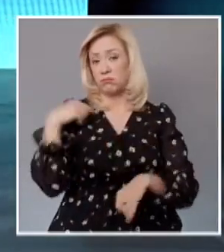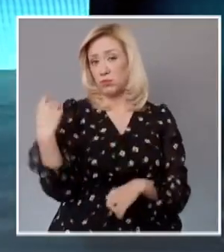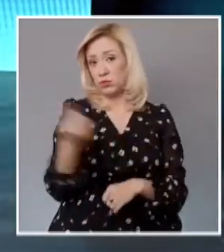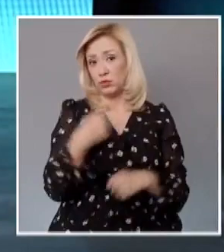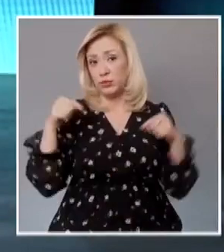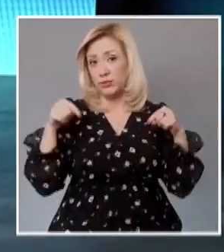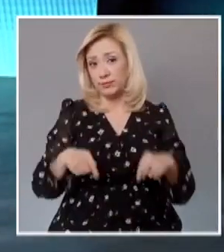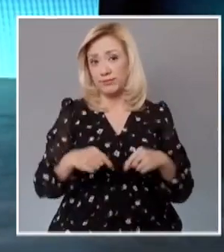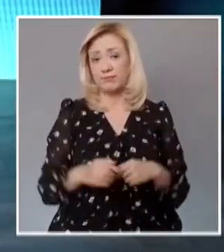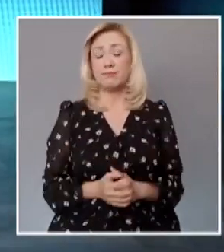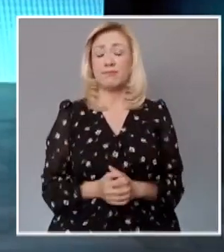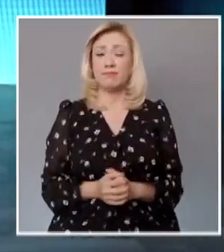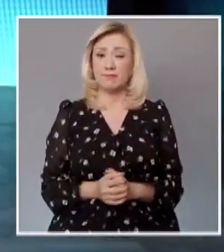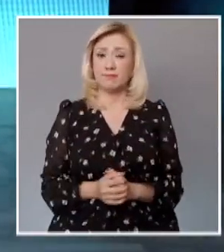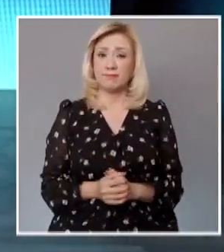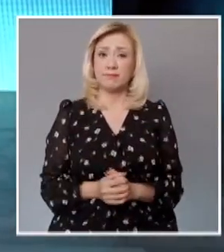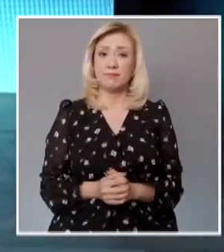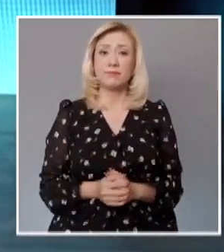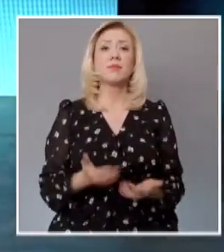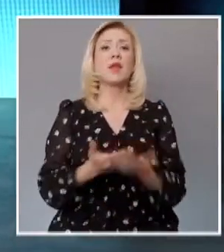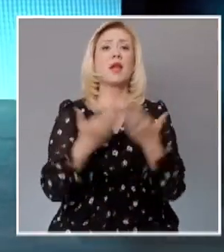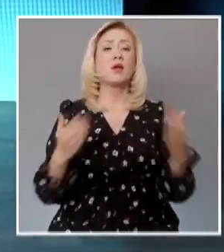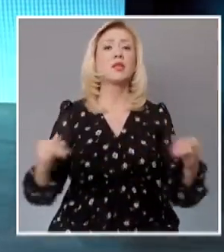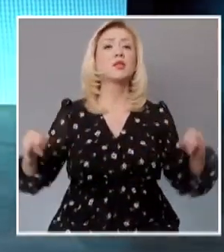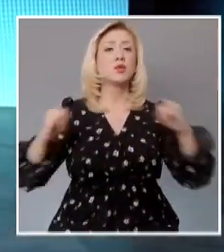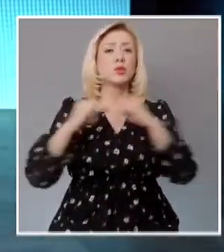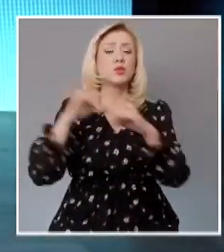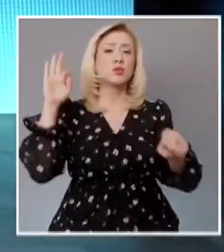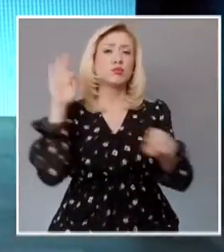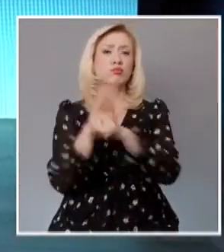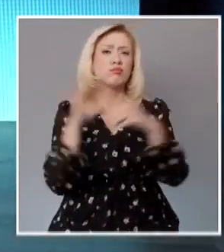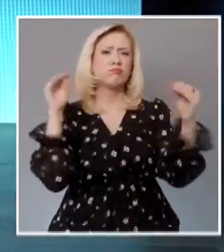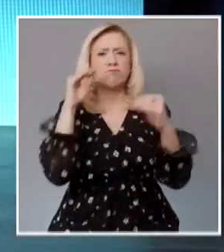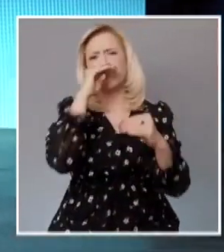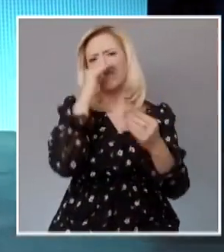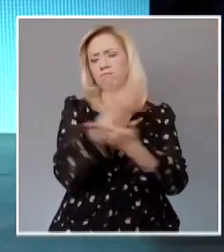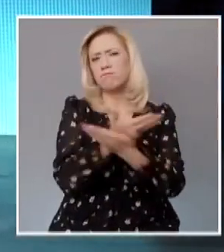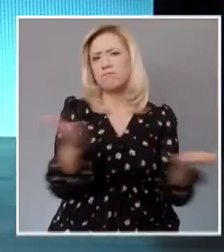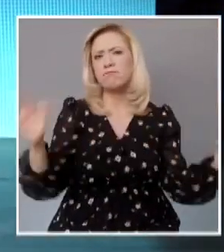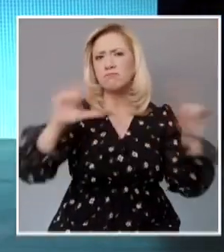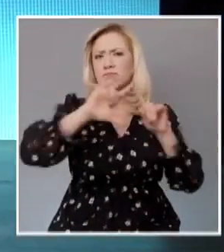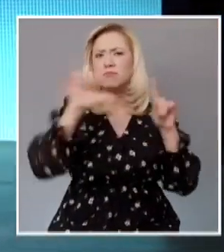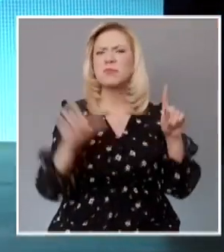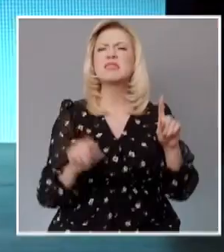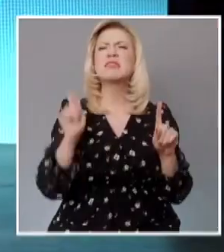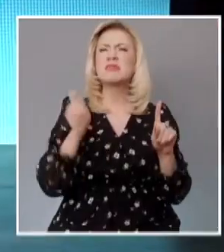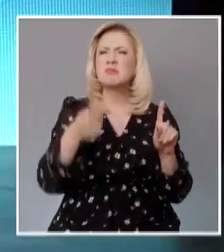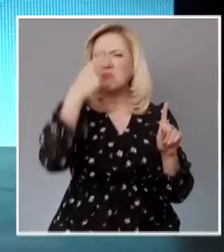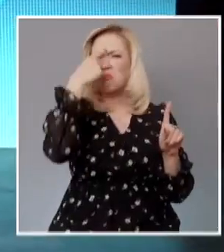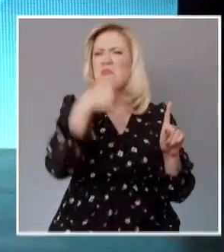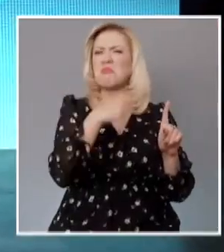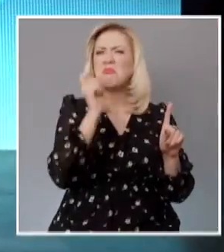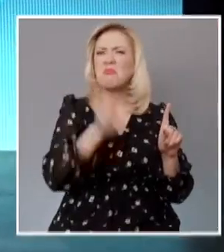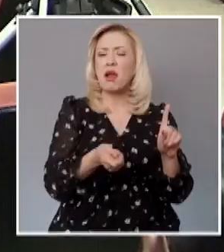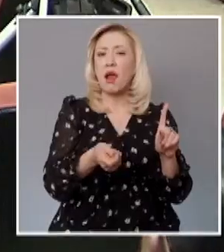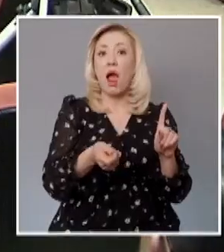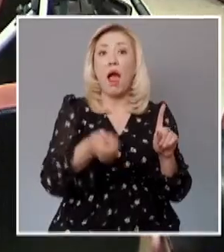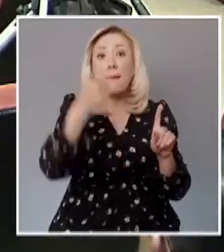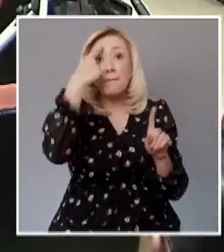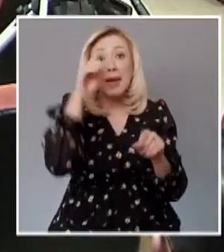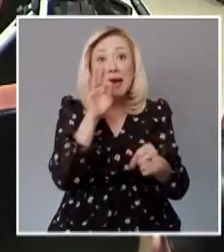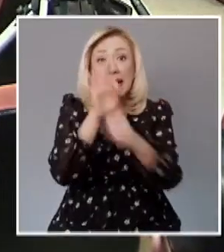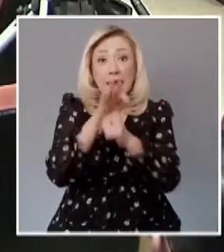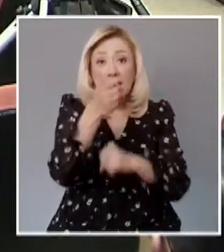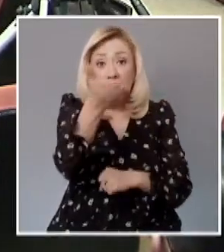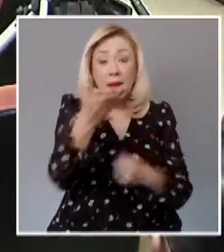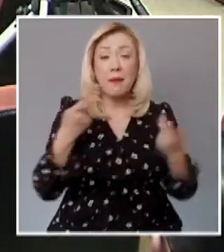La Defensoría Pública Federal tiene como principal tarea garantizar el derecho a una defensa jurídica adecuada a las personas en